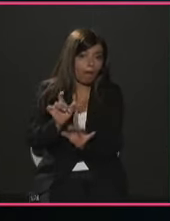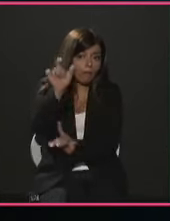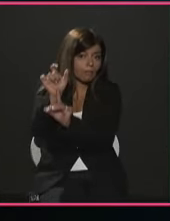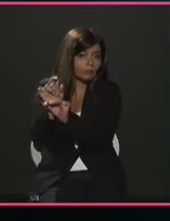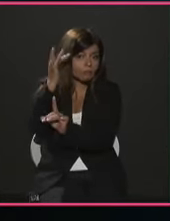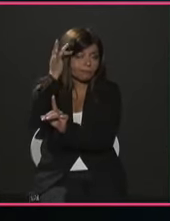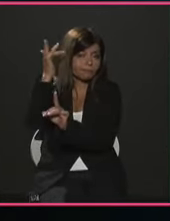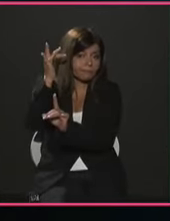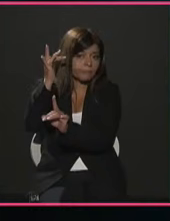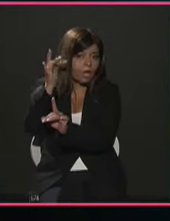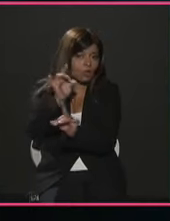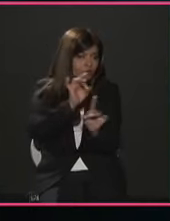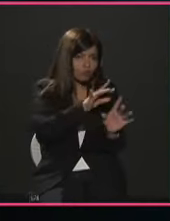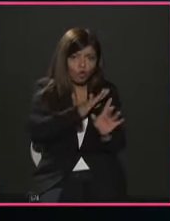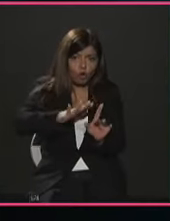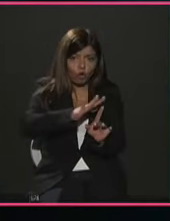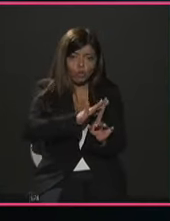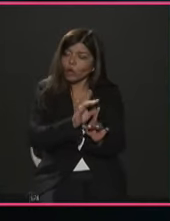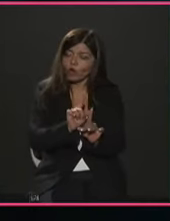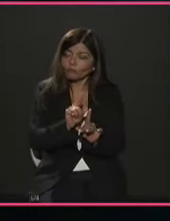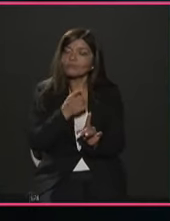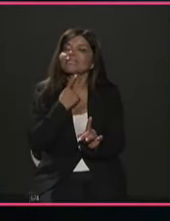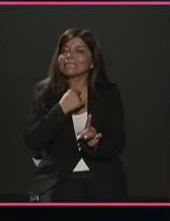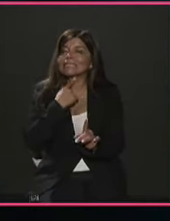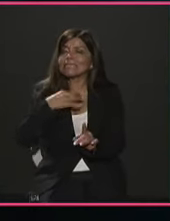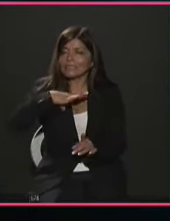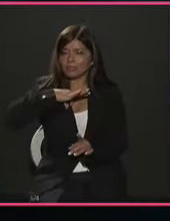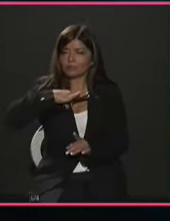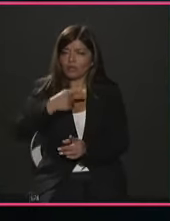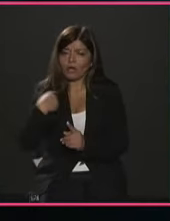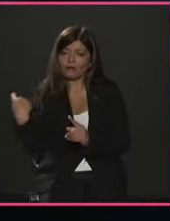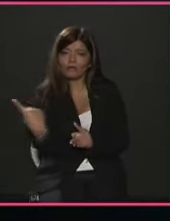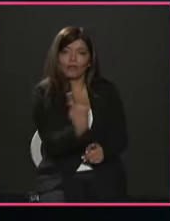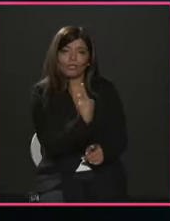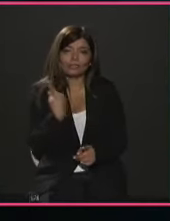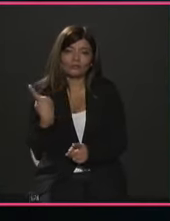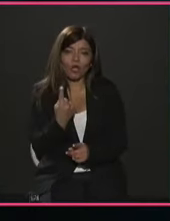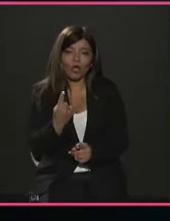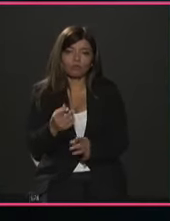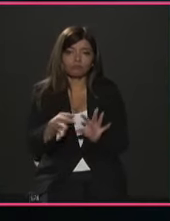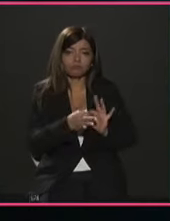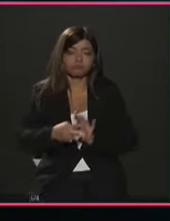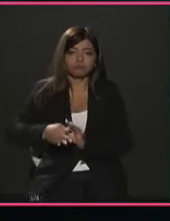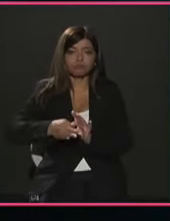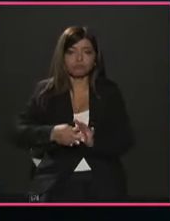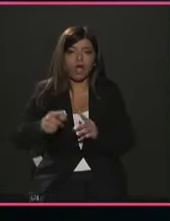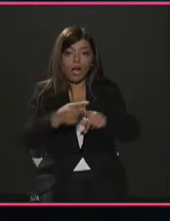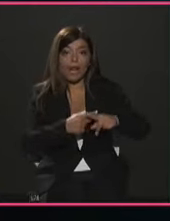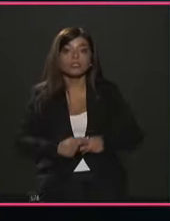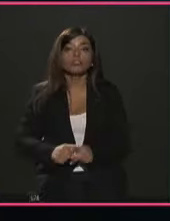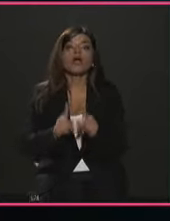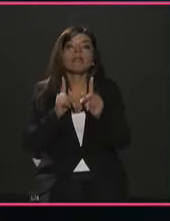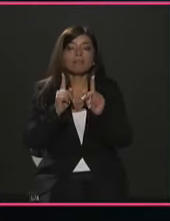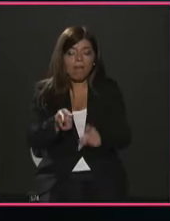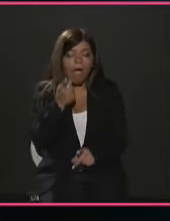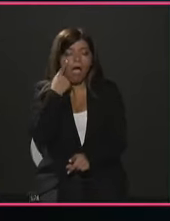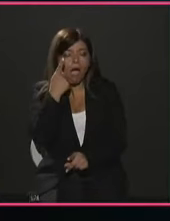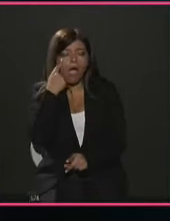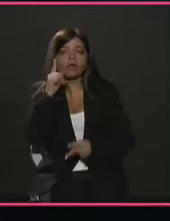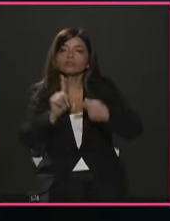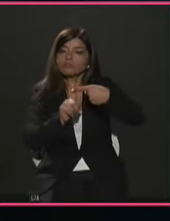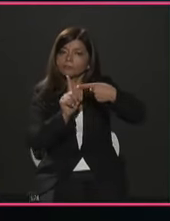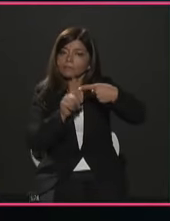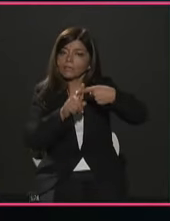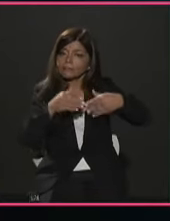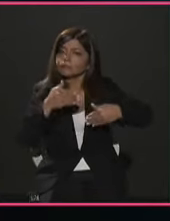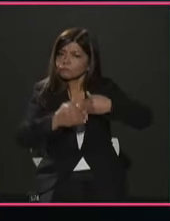Esto no es un tema de Nicho sino de amplio interés ciudadano respecto del cual el conjunto de la sociedad también debe tener espacio para